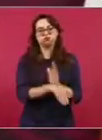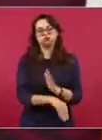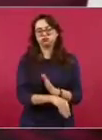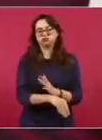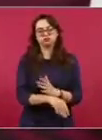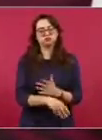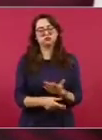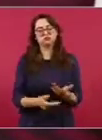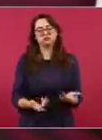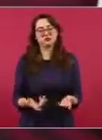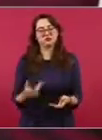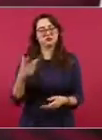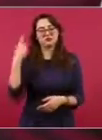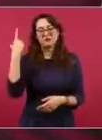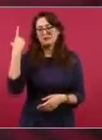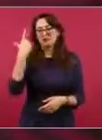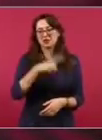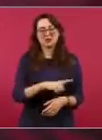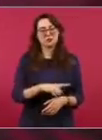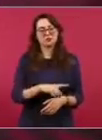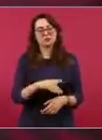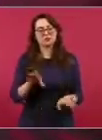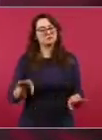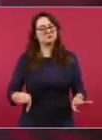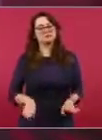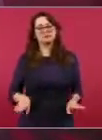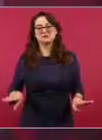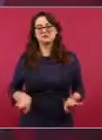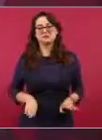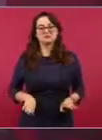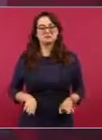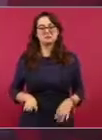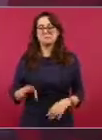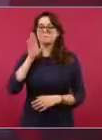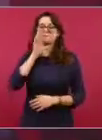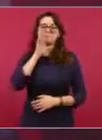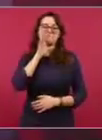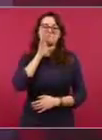profunda, en decadencia.